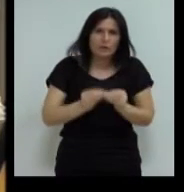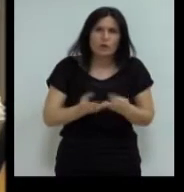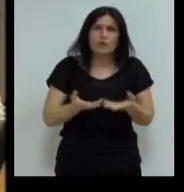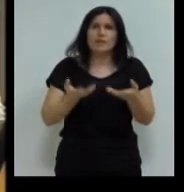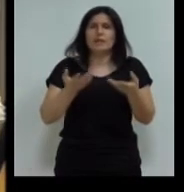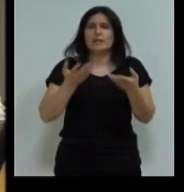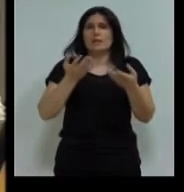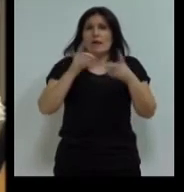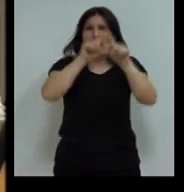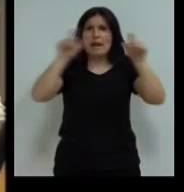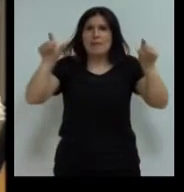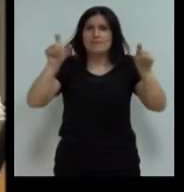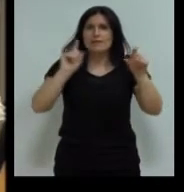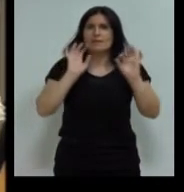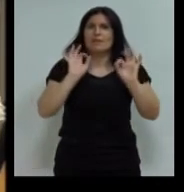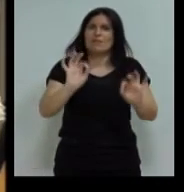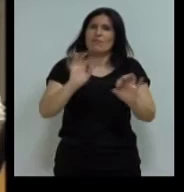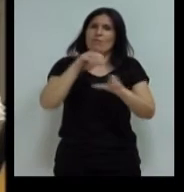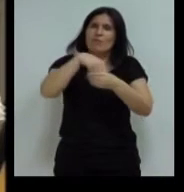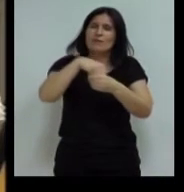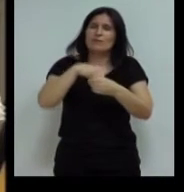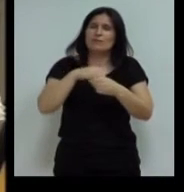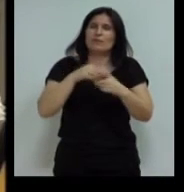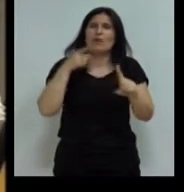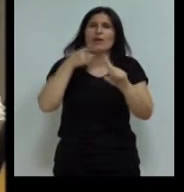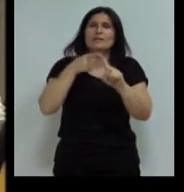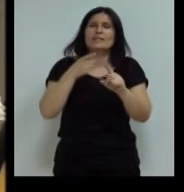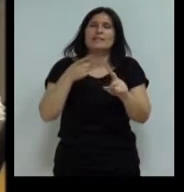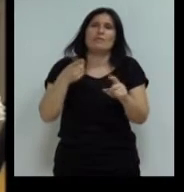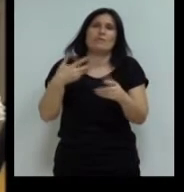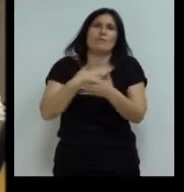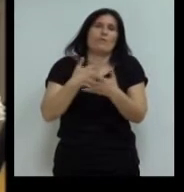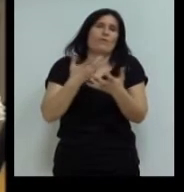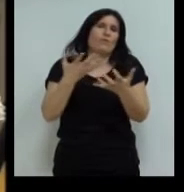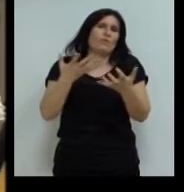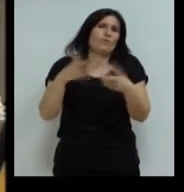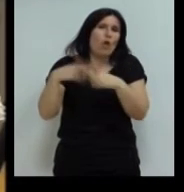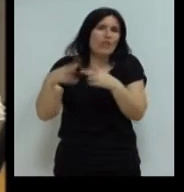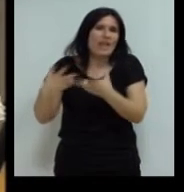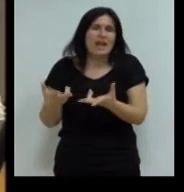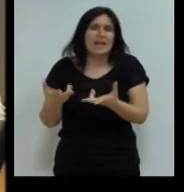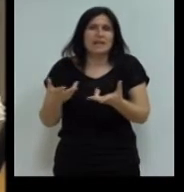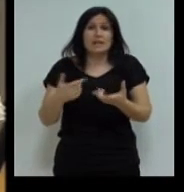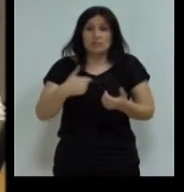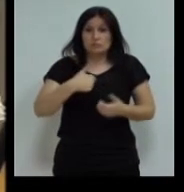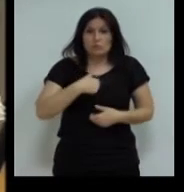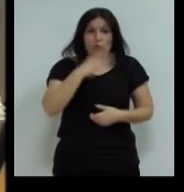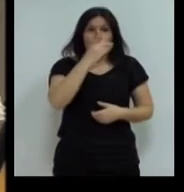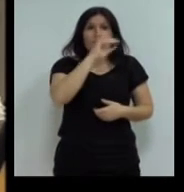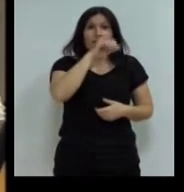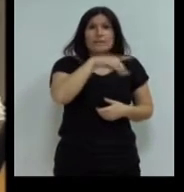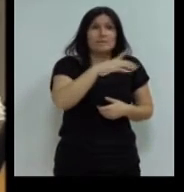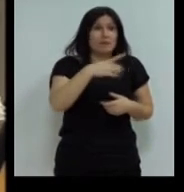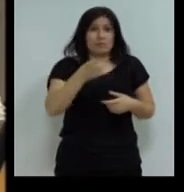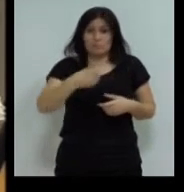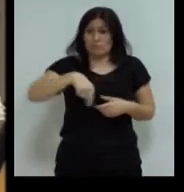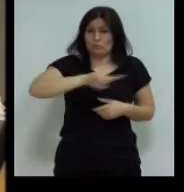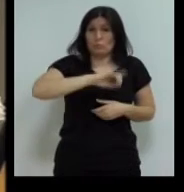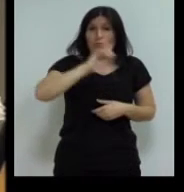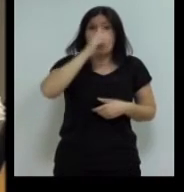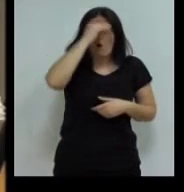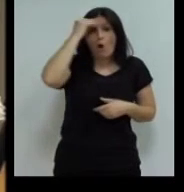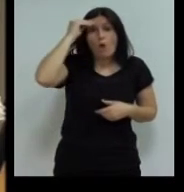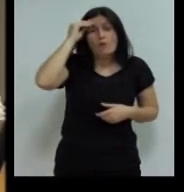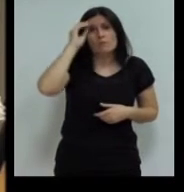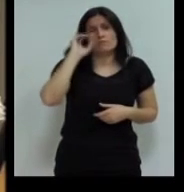componente social, que es que va implícito en nuestra actividad. Yo, ni Dima, ni vosotros podéis olvidaros, ni podemos olvidarnos